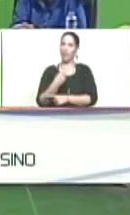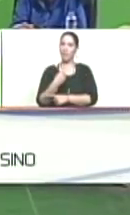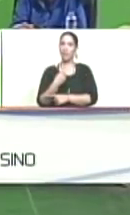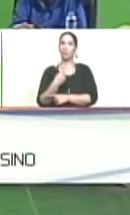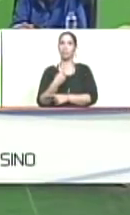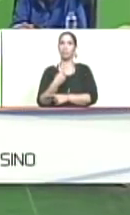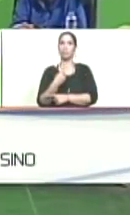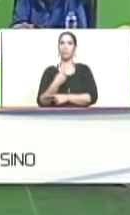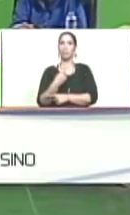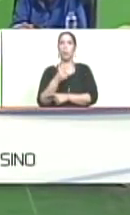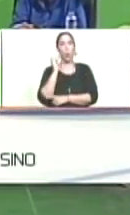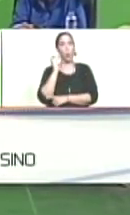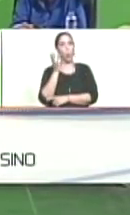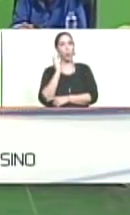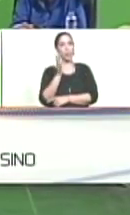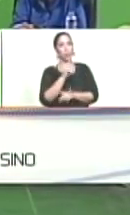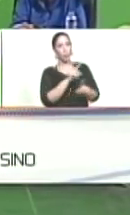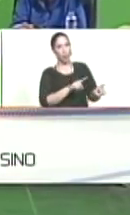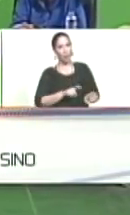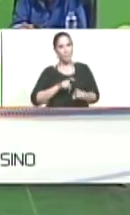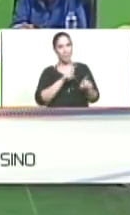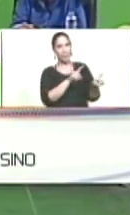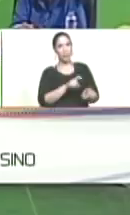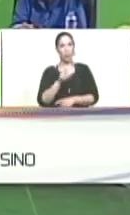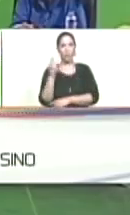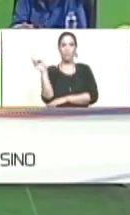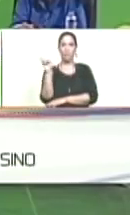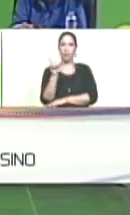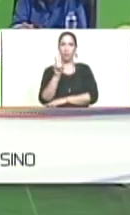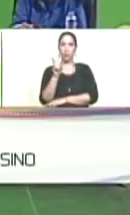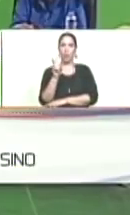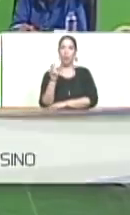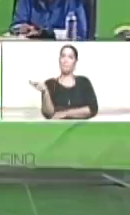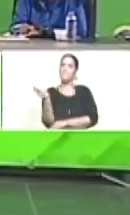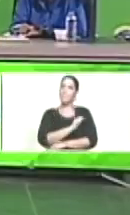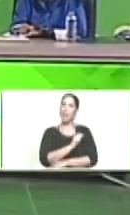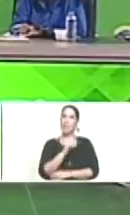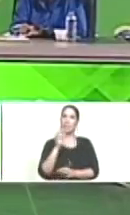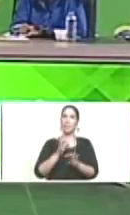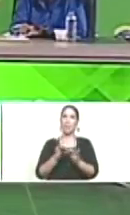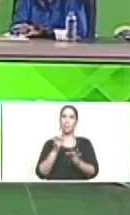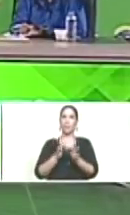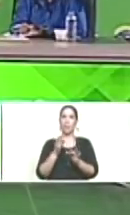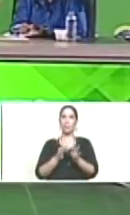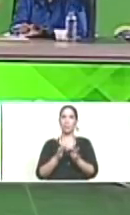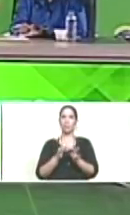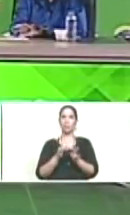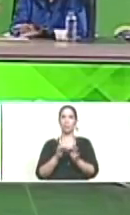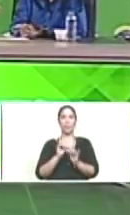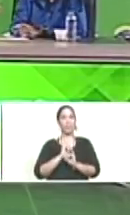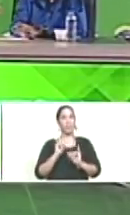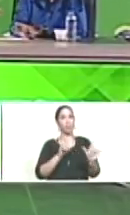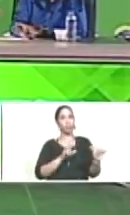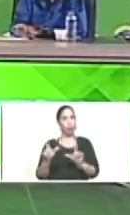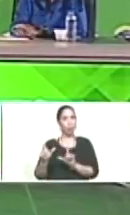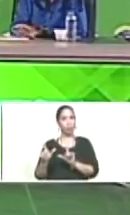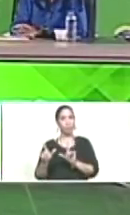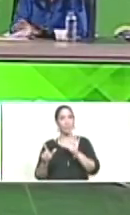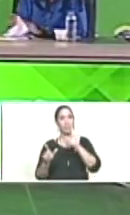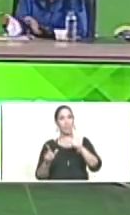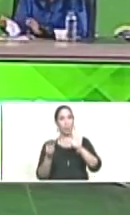iba a ser el Congreso Campesino de Venezuela en el mes de septiembre. Ahí están los 5 puntos de la agenda.